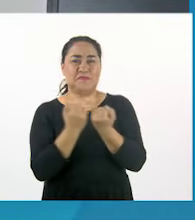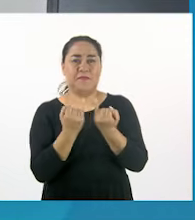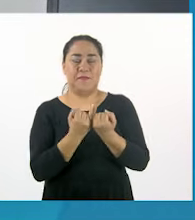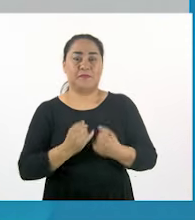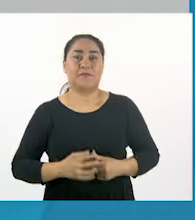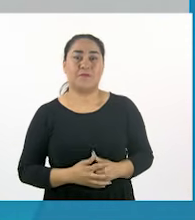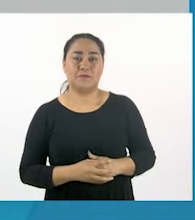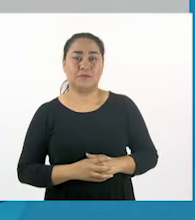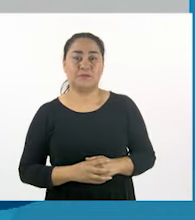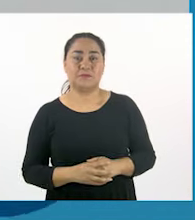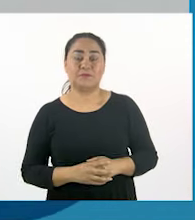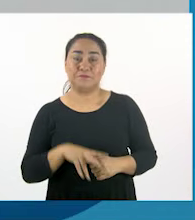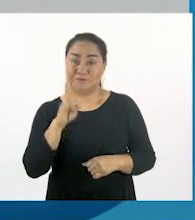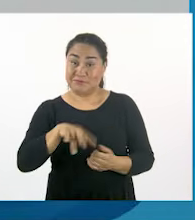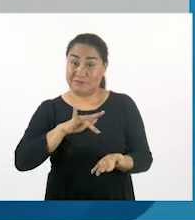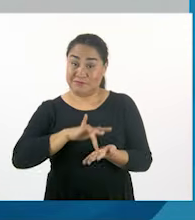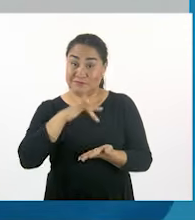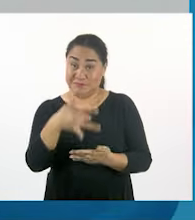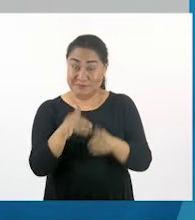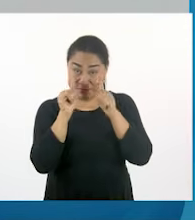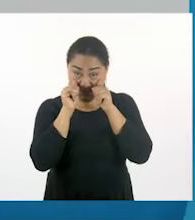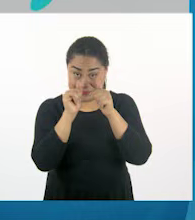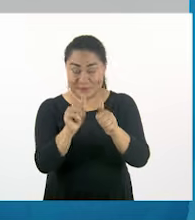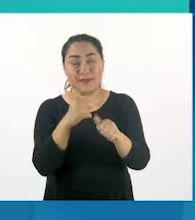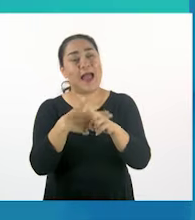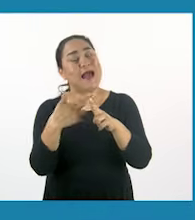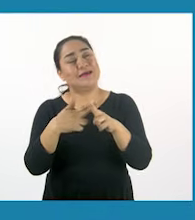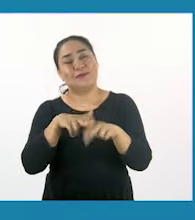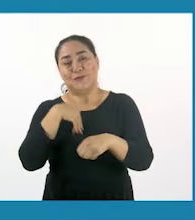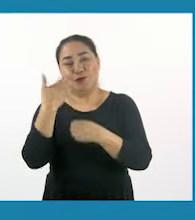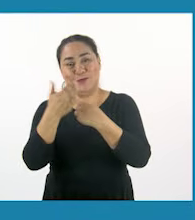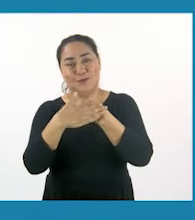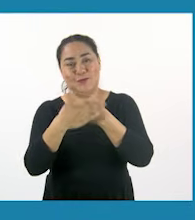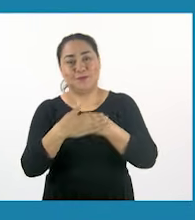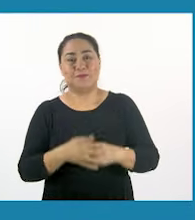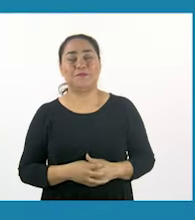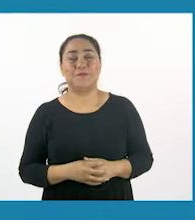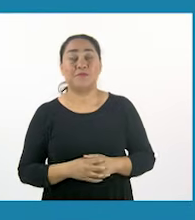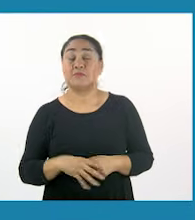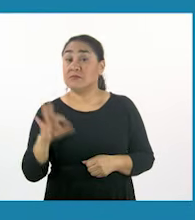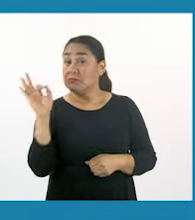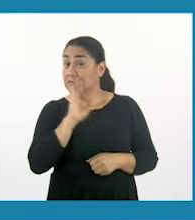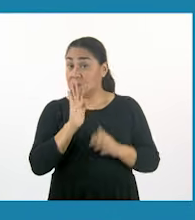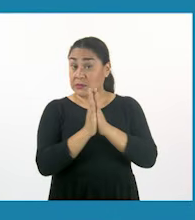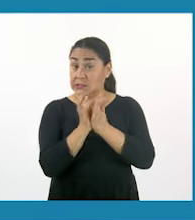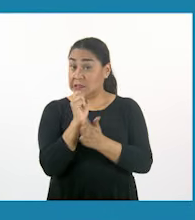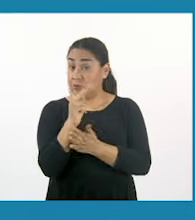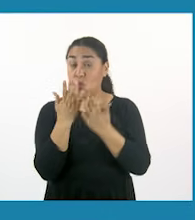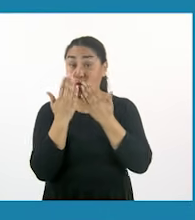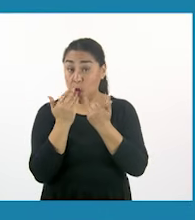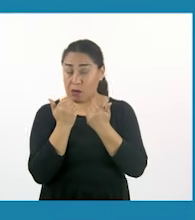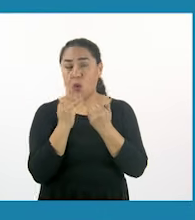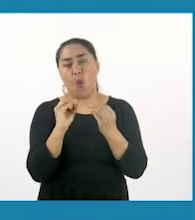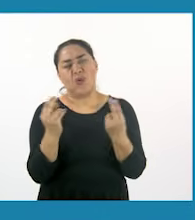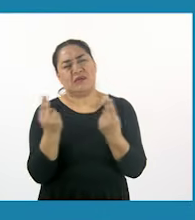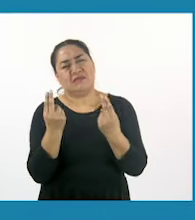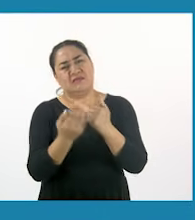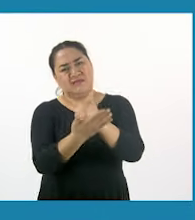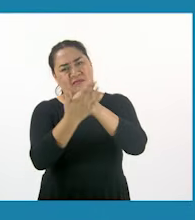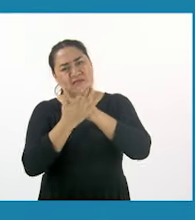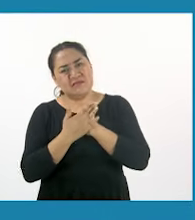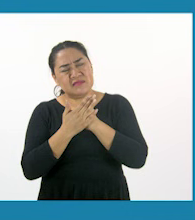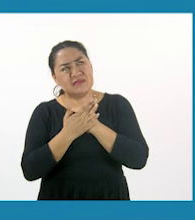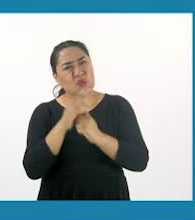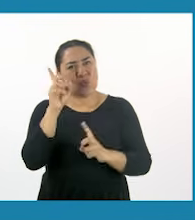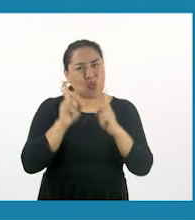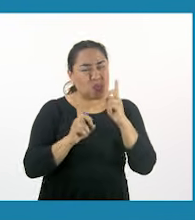estos movimientos. Les agradezco su atención. Hasta pronto. Si no tienes el libro de texto o necesitas ayuda para resolver tus